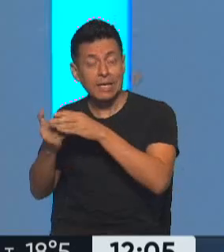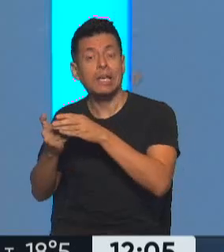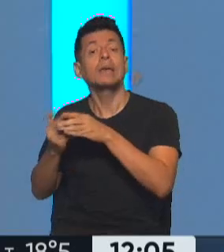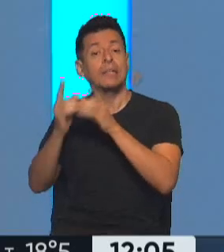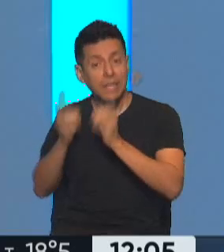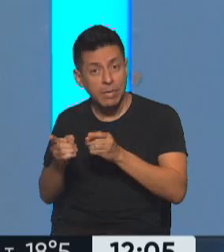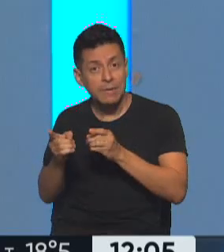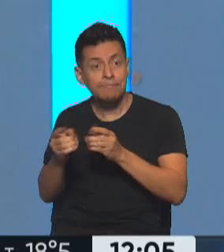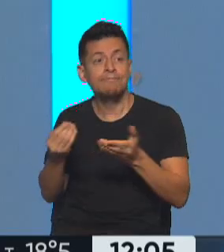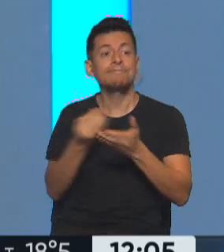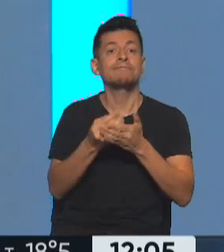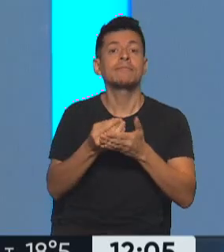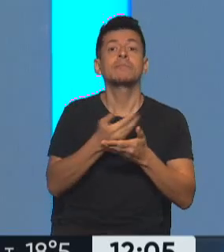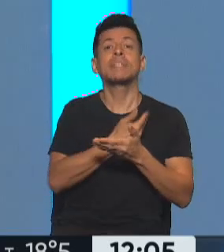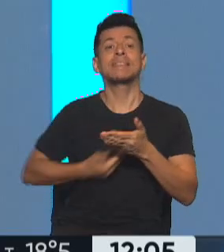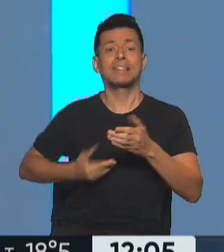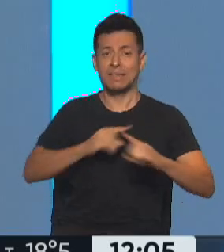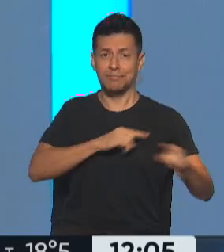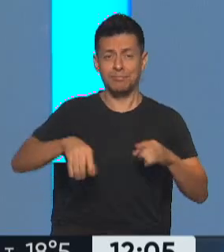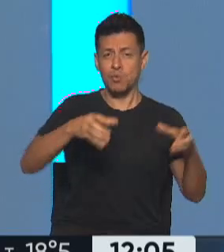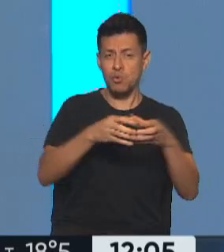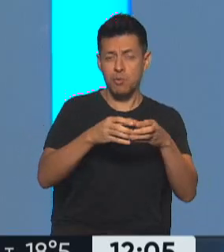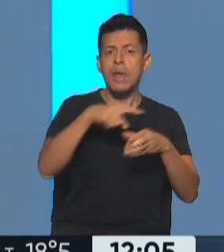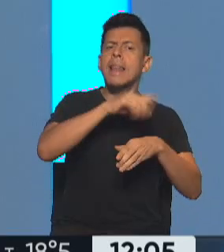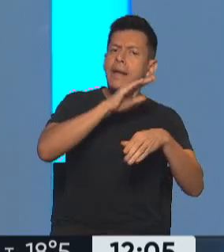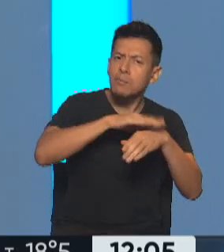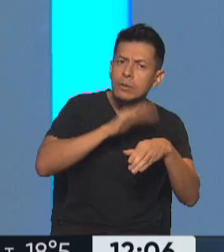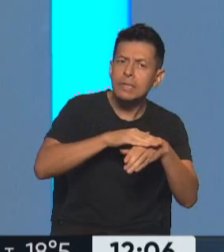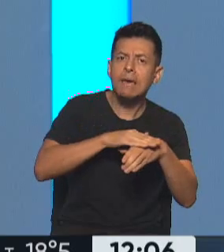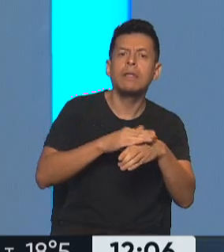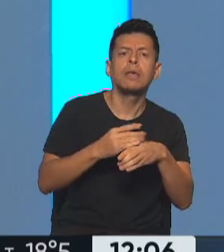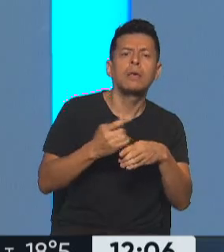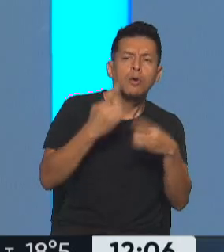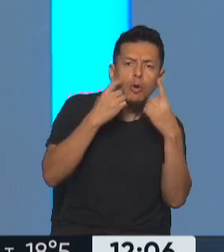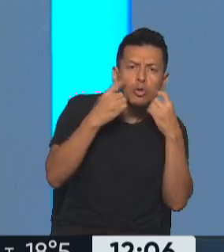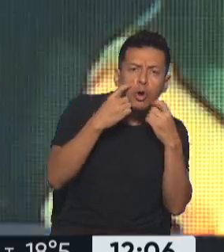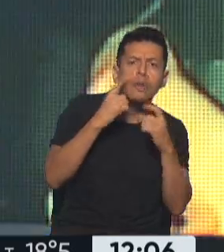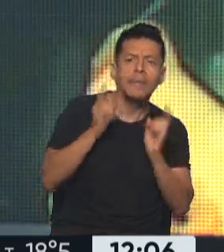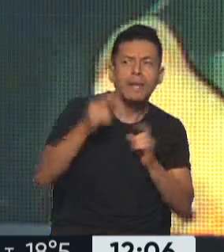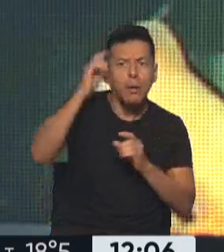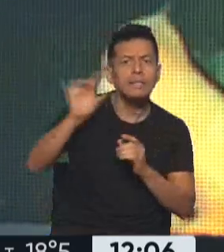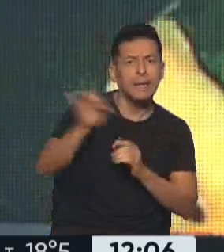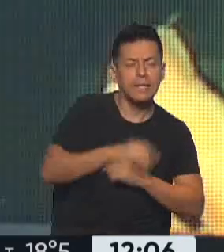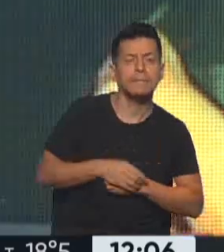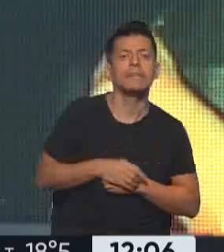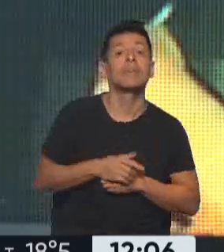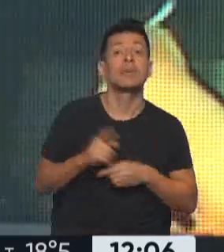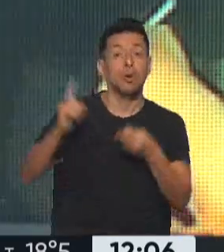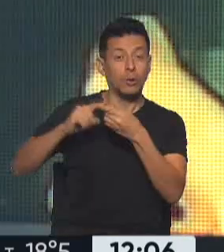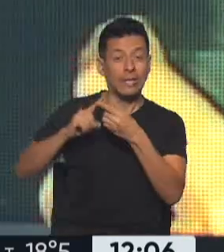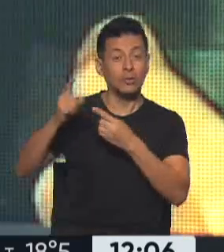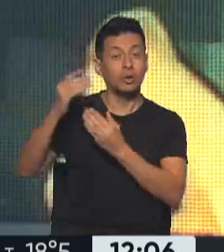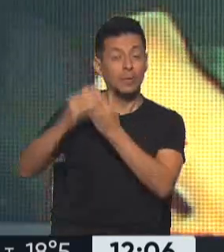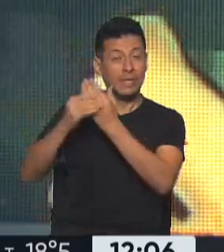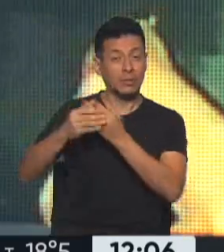sí. de la Nación y asumiendo el organismo que tiene la función no solamente de evaluar, sino designar a los magistrados. Bien, ya estamos en comunicación con el ministro de